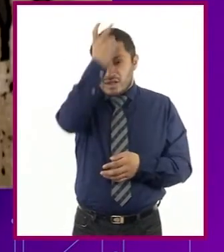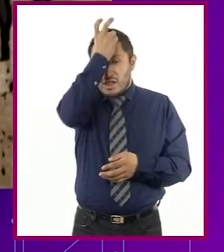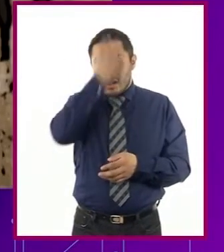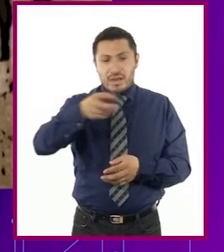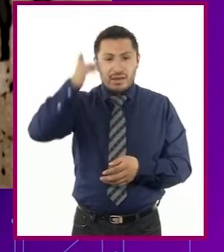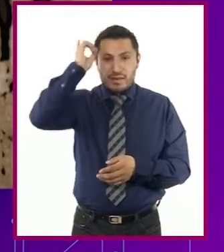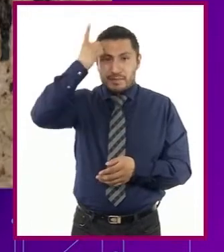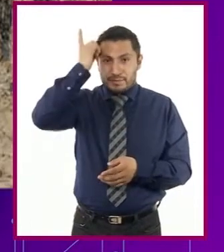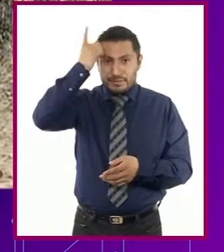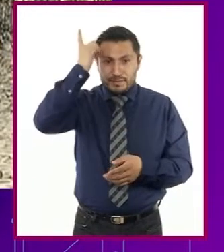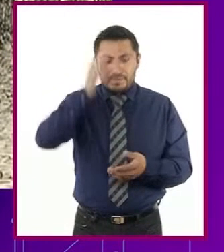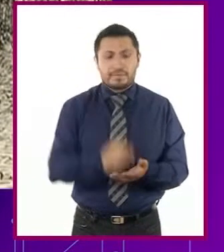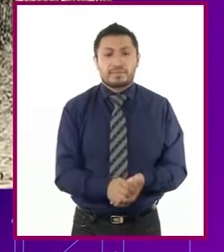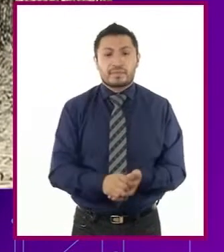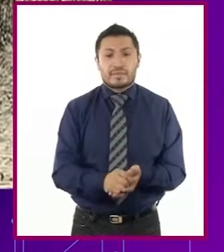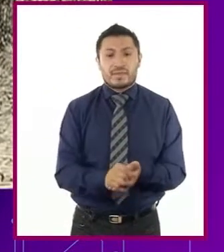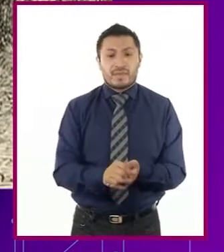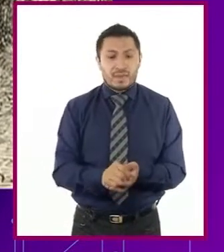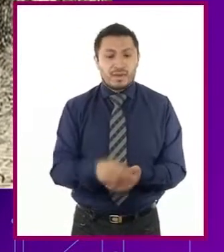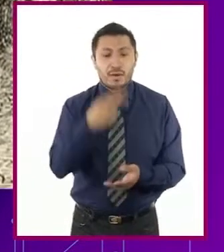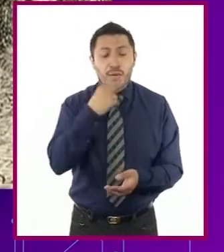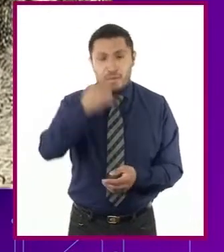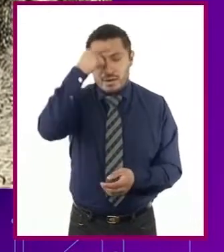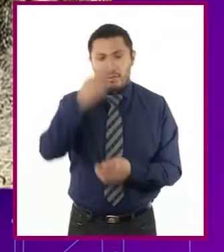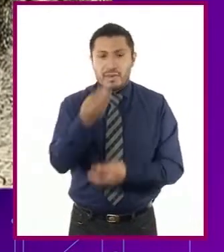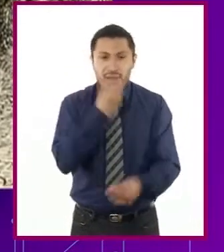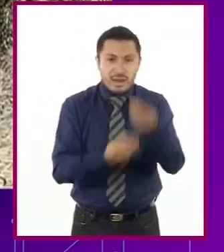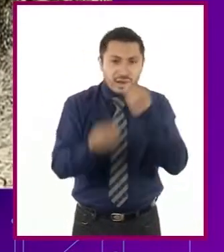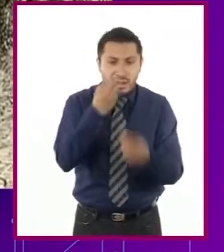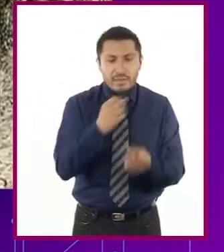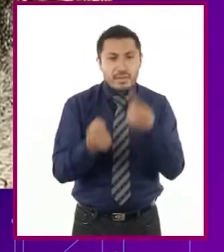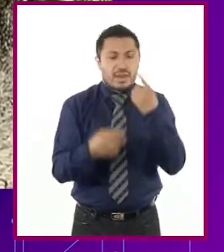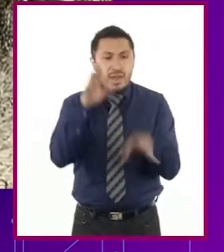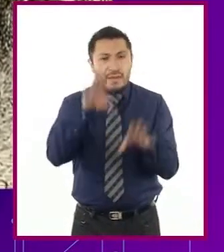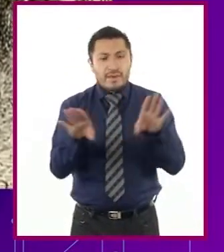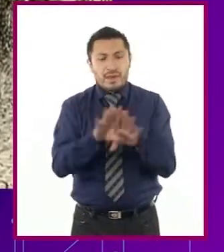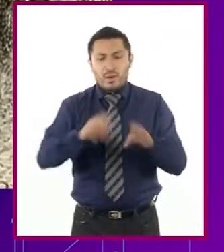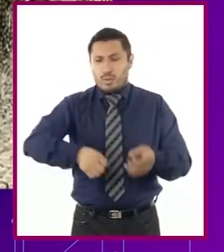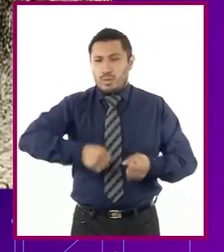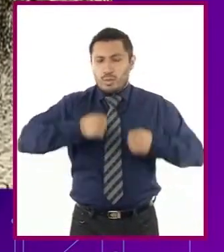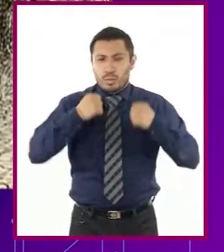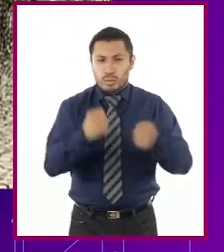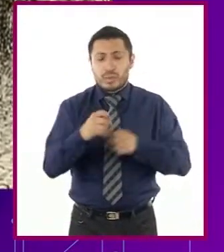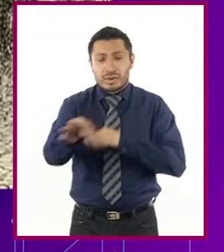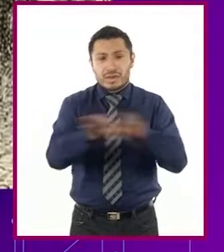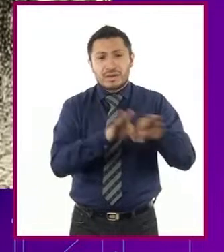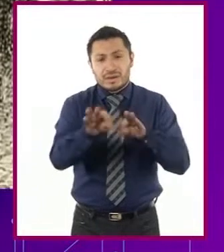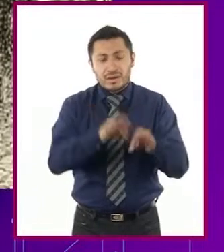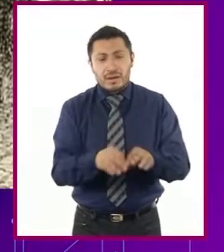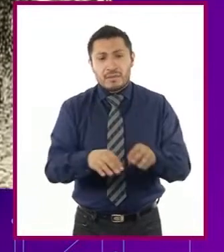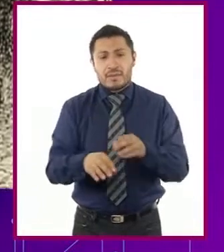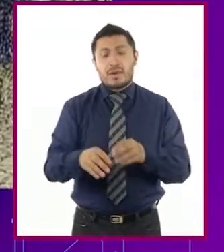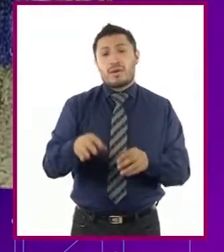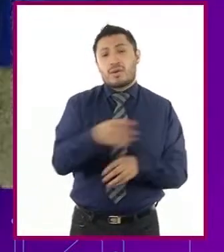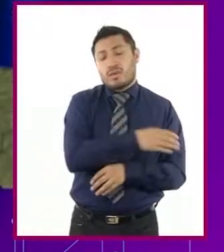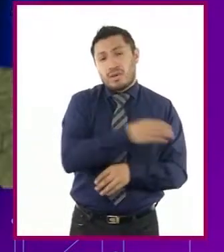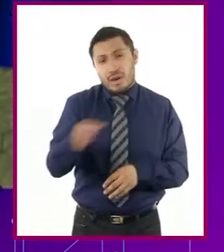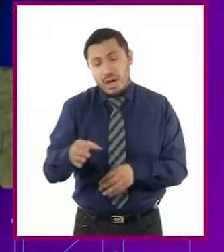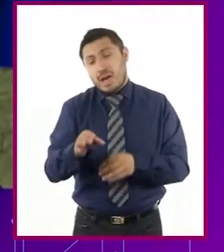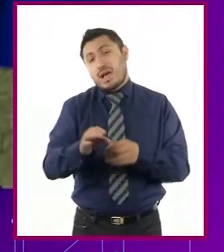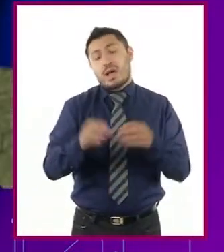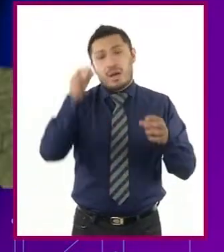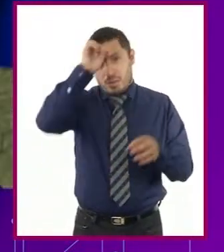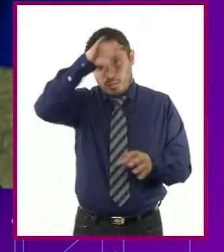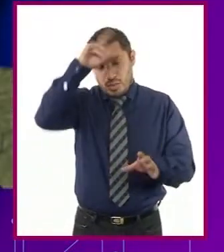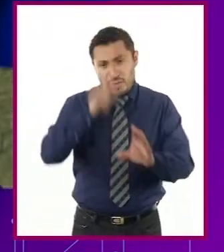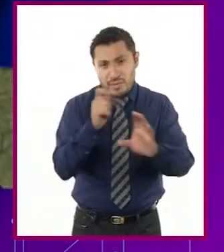equino, utilizado para alimento y en algunos casos como fuerza de trabajo en la agricultura y en la minería. Junto